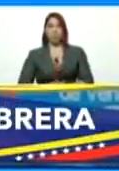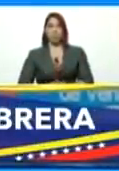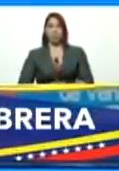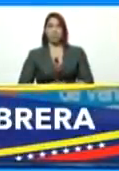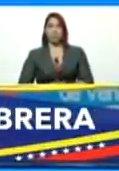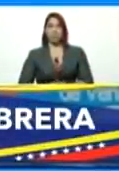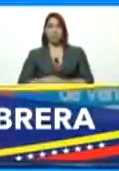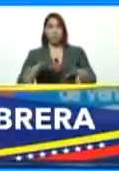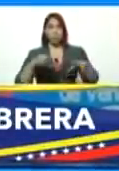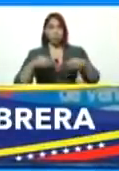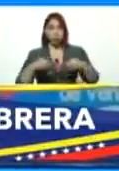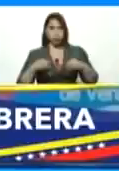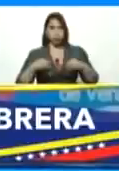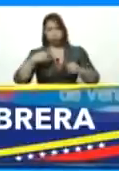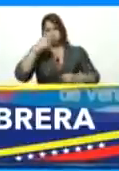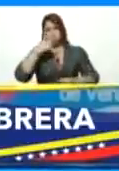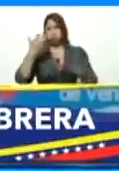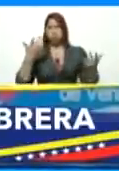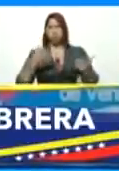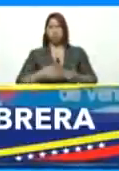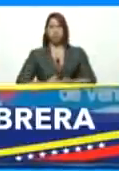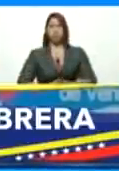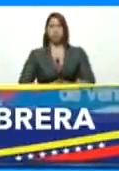asumiré una posición